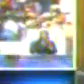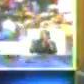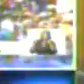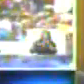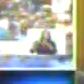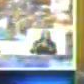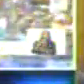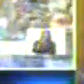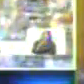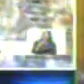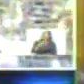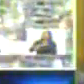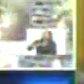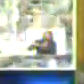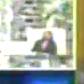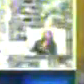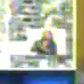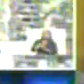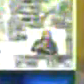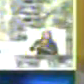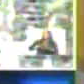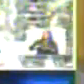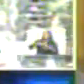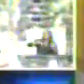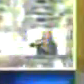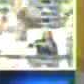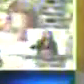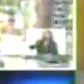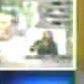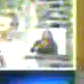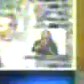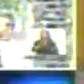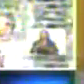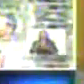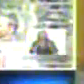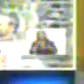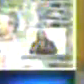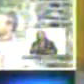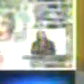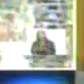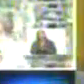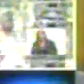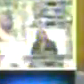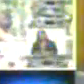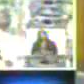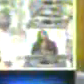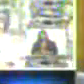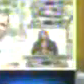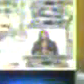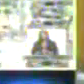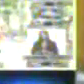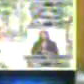nuestros fanáticos patriotas se fastidian a la mitad y empiezan a bucharte.